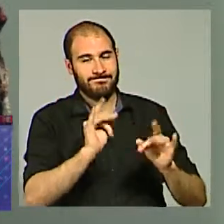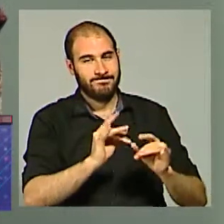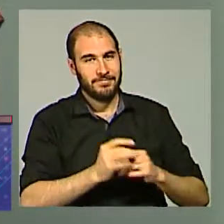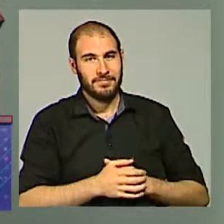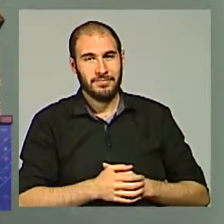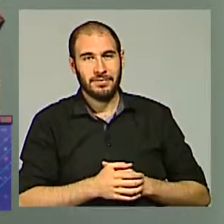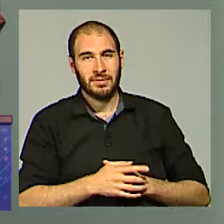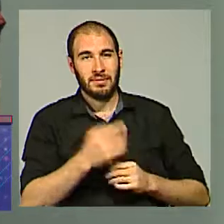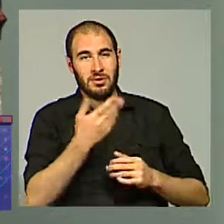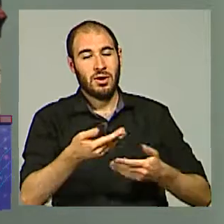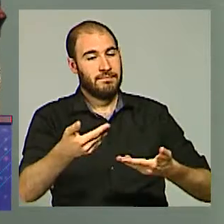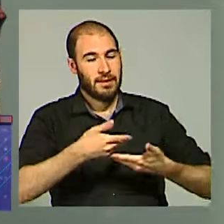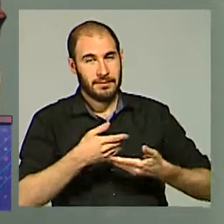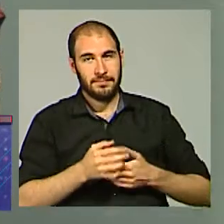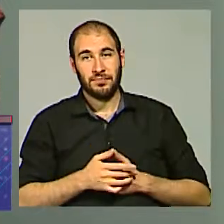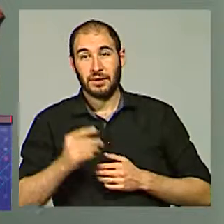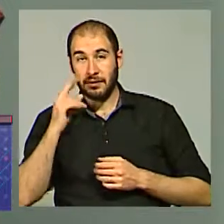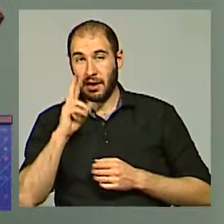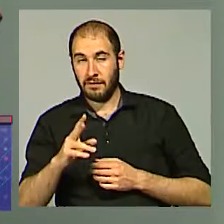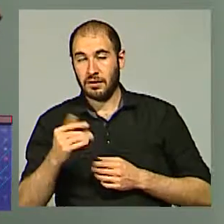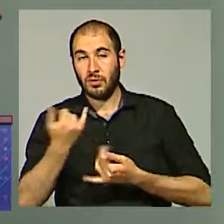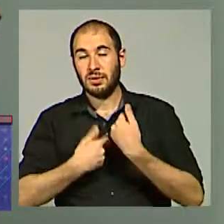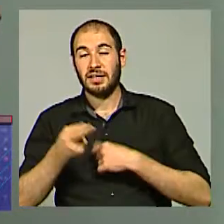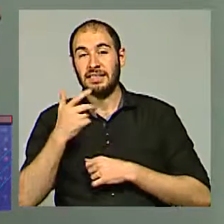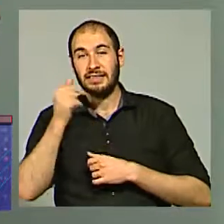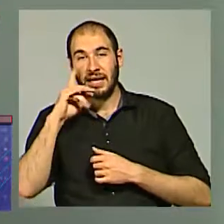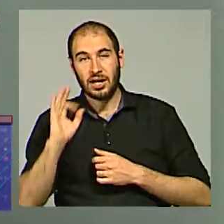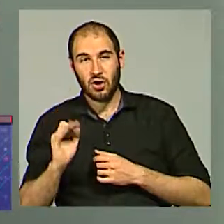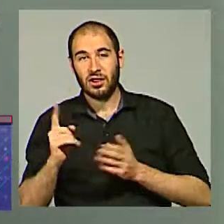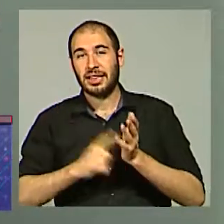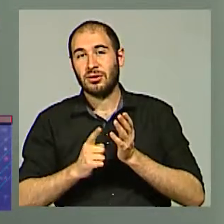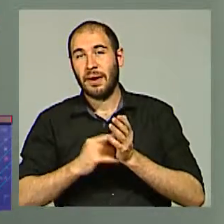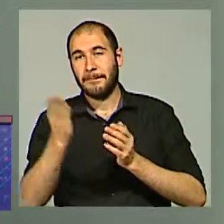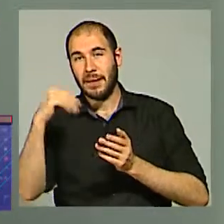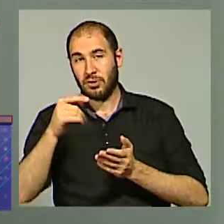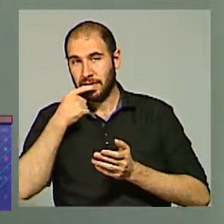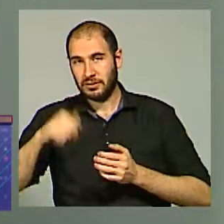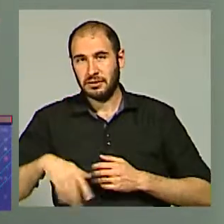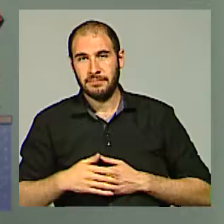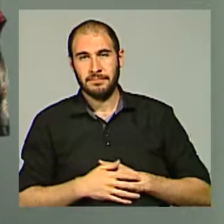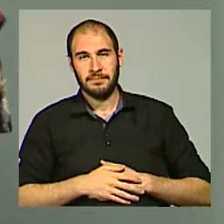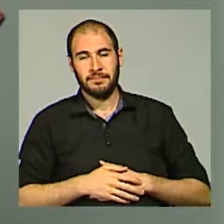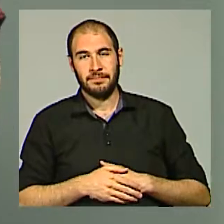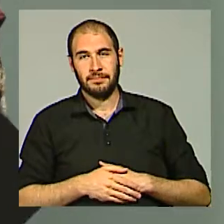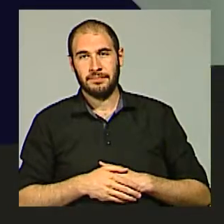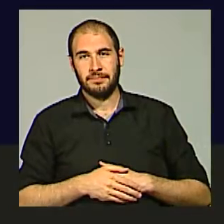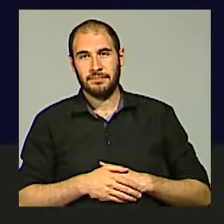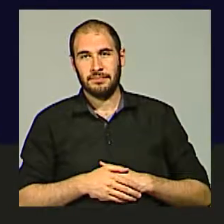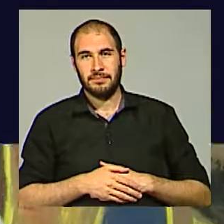directamente al usuario vamos a ver ahora lo que nos contaba a sergio jiménez el titular de la bancaria que en la provincia de mendoza